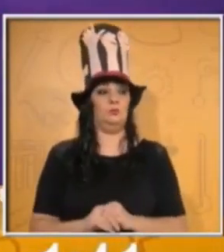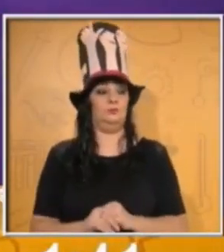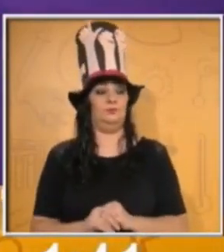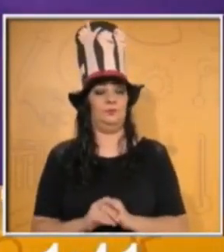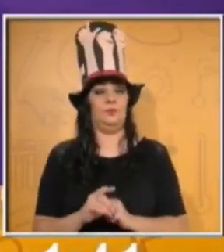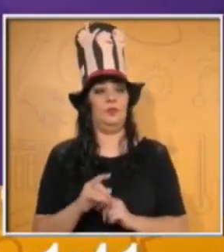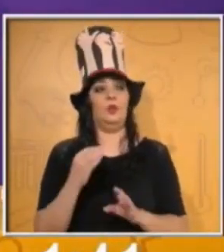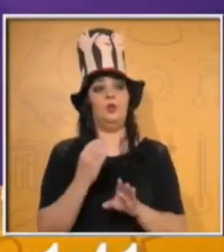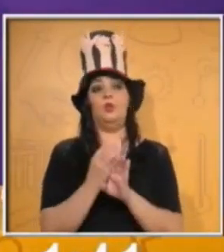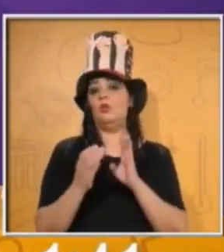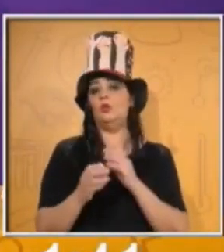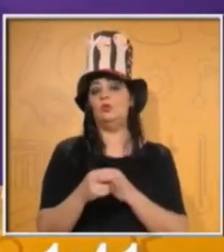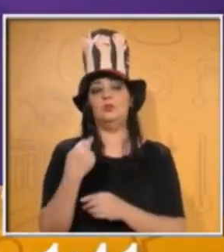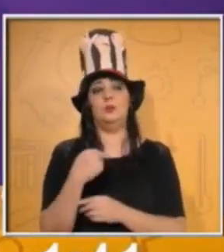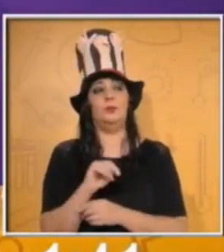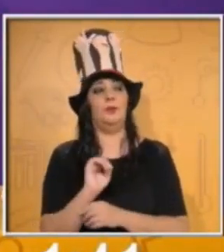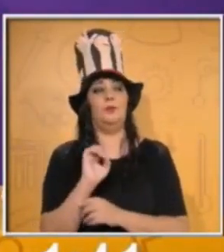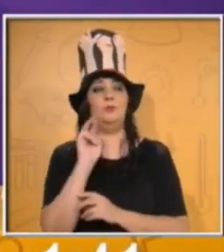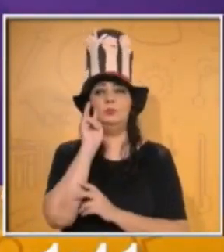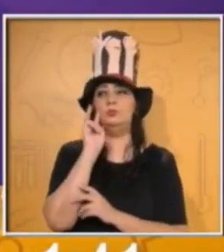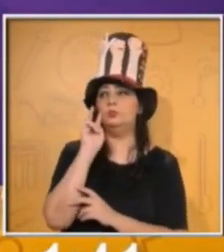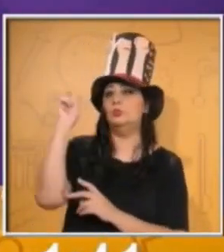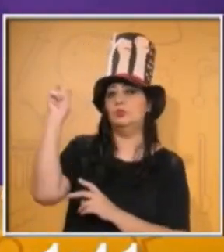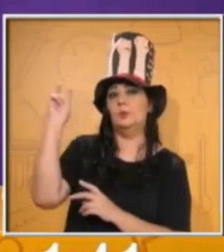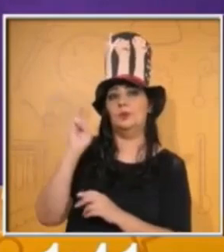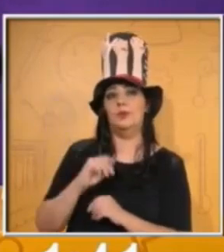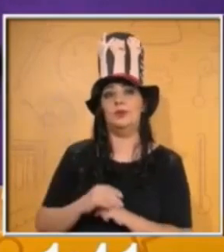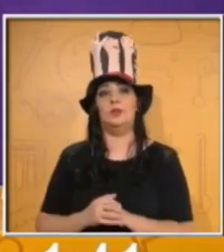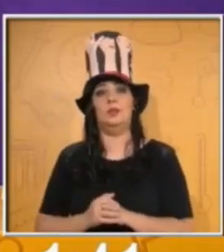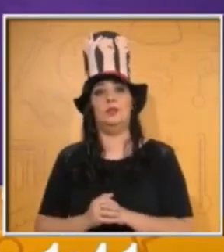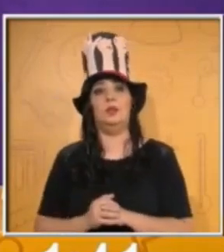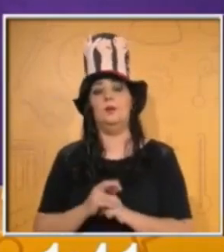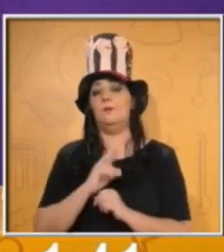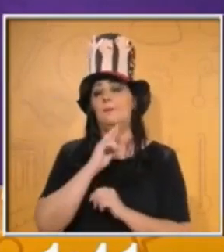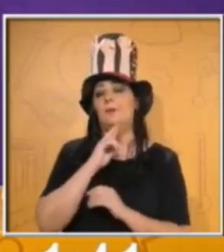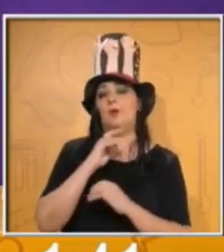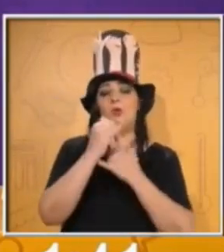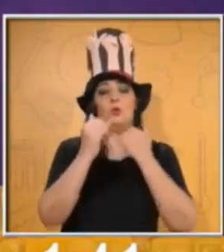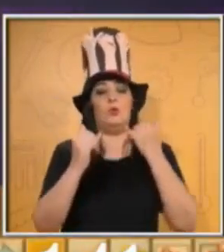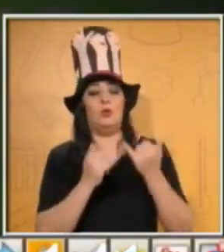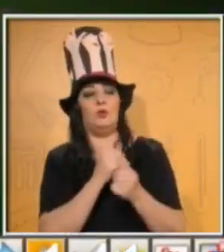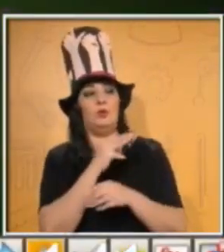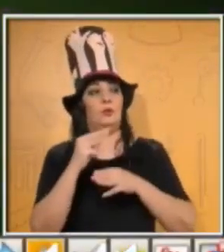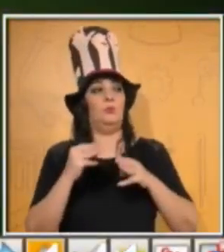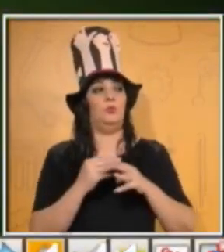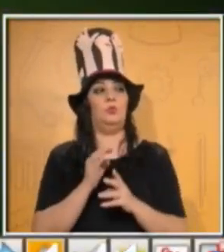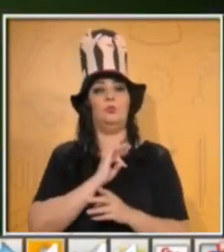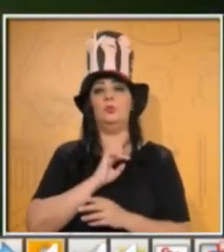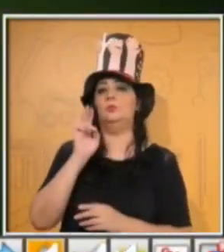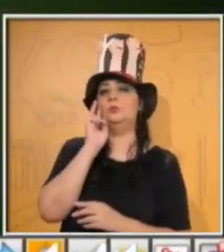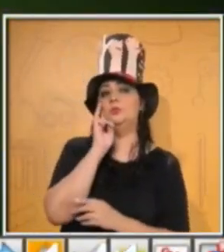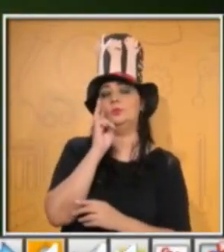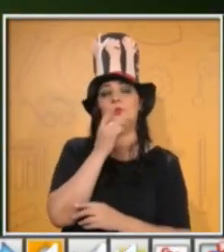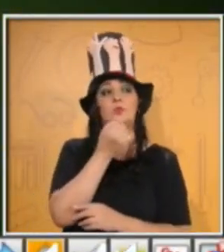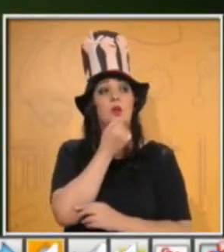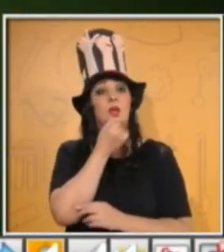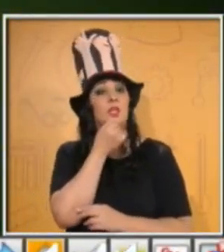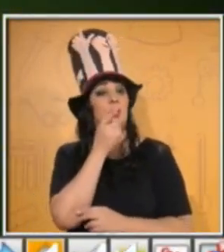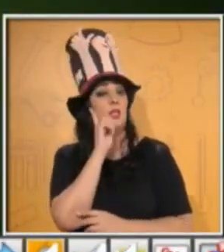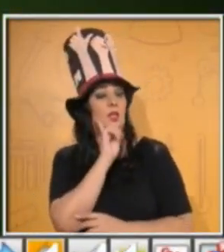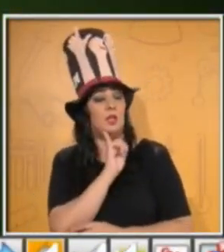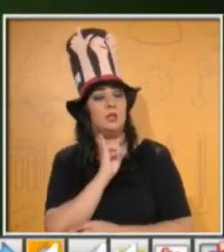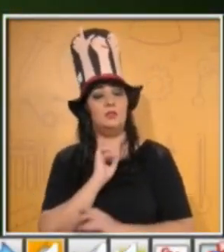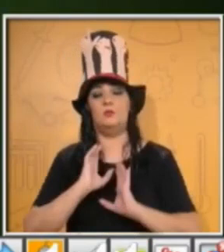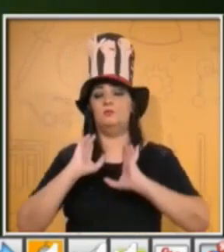último elemento, si nos apoyan ahí en pantalla, para ser el mejor jugador del mundo. En este caso se ve que una niña está aventando